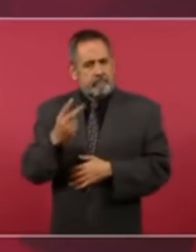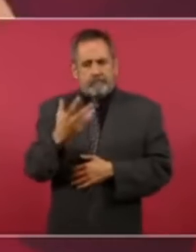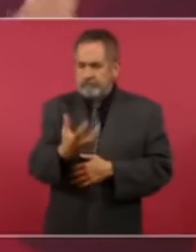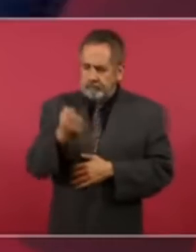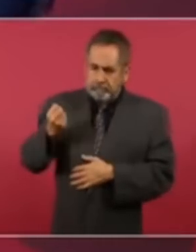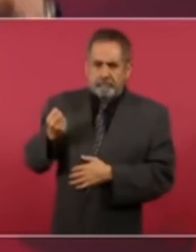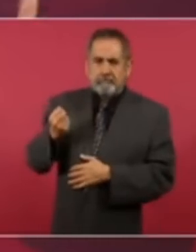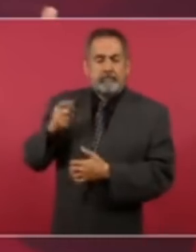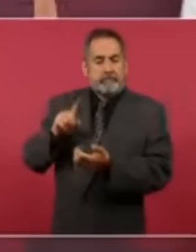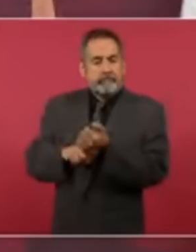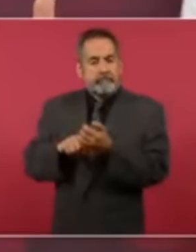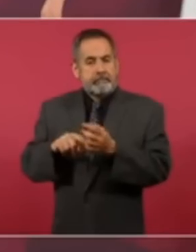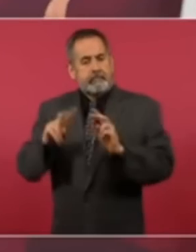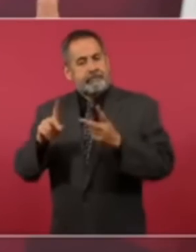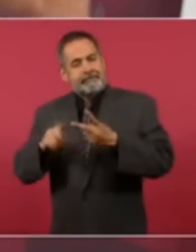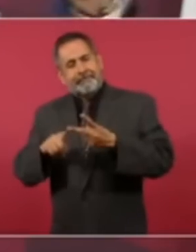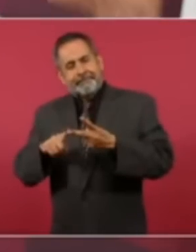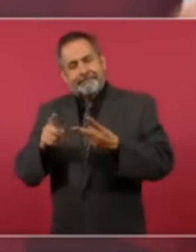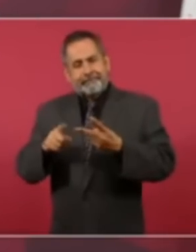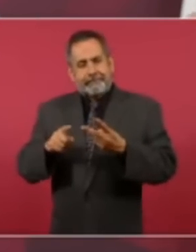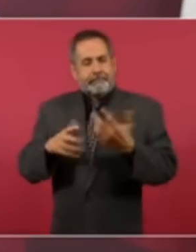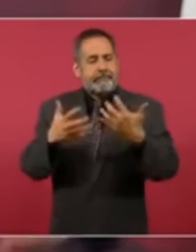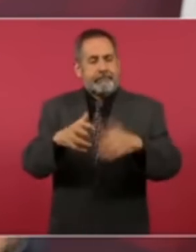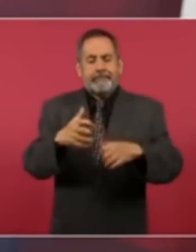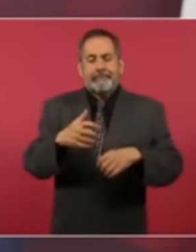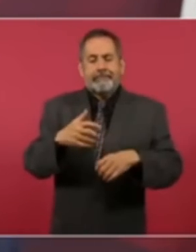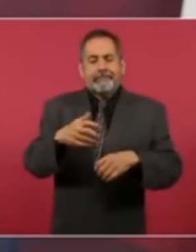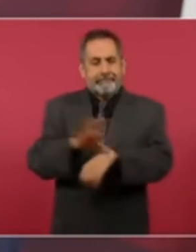nacionalizó, o fue la segunda nacionalización de la industria eléctrica.